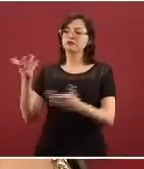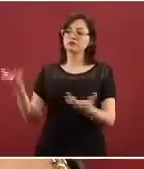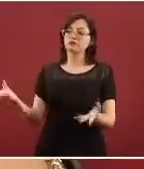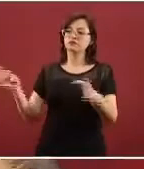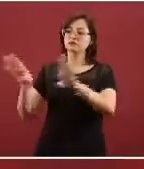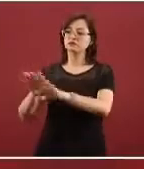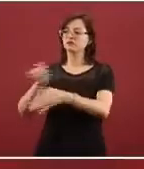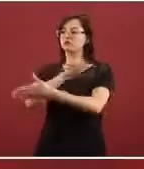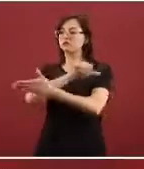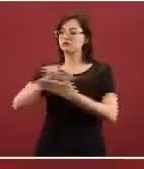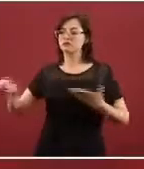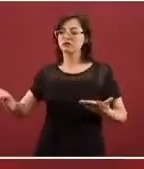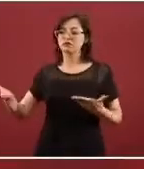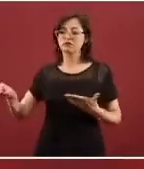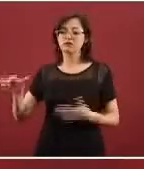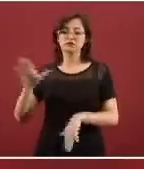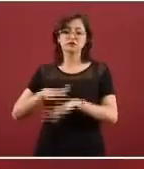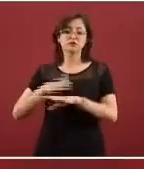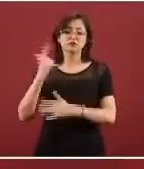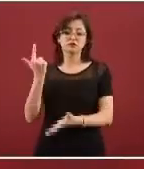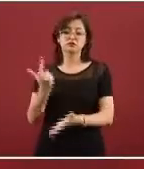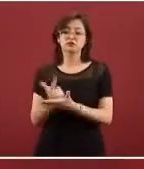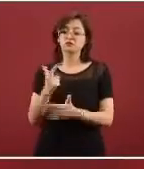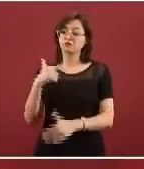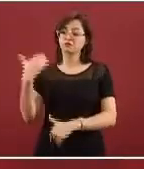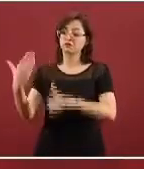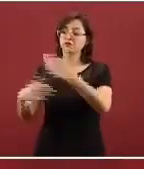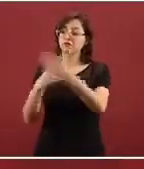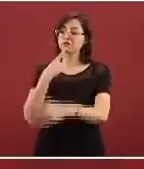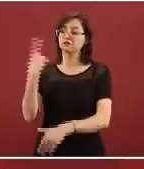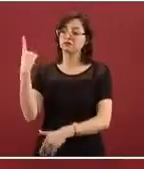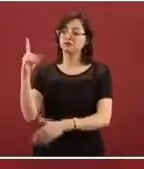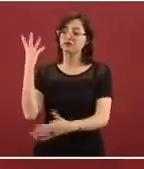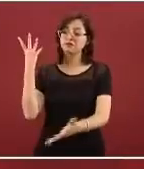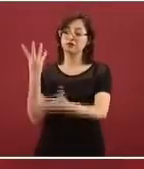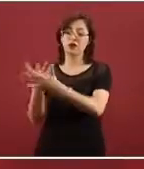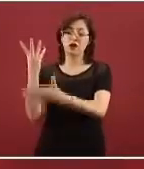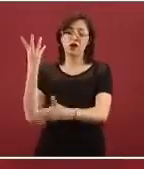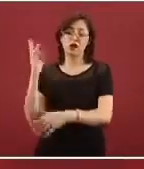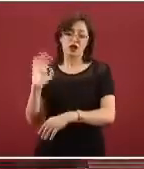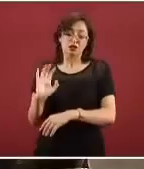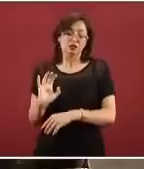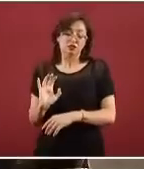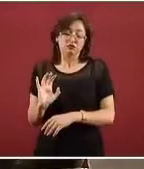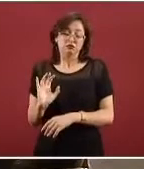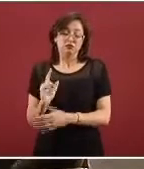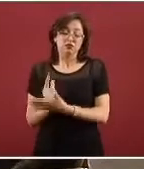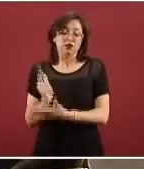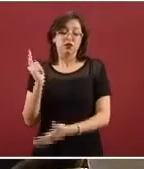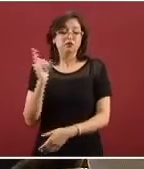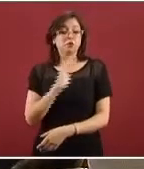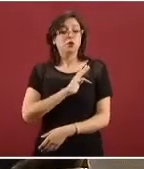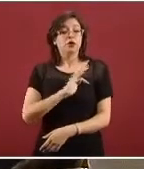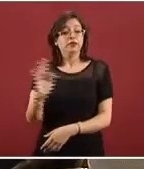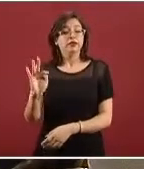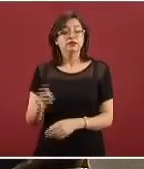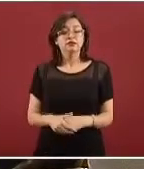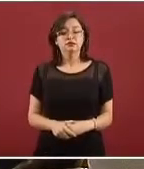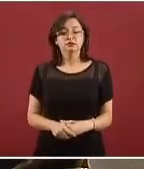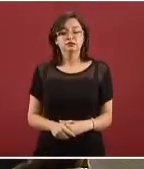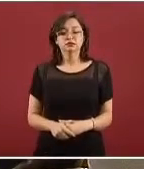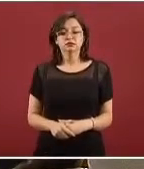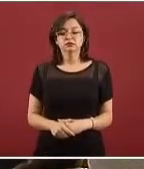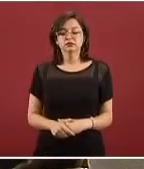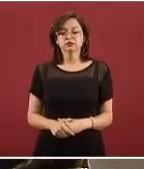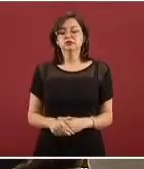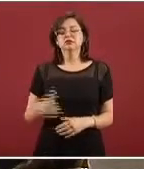multa, y lo más grave, que te impongan una sanción de corte penal para un caso muy extremo. Entonces,